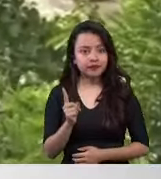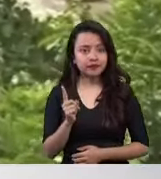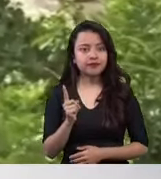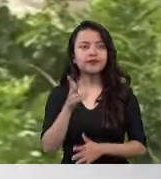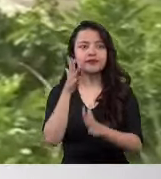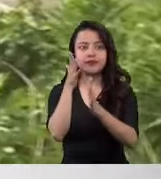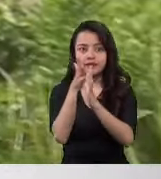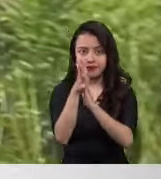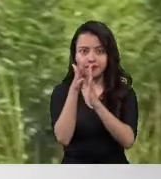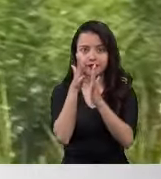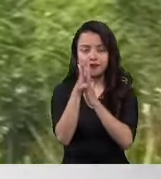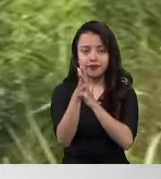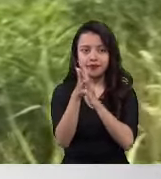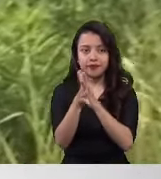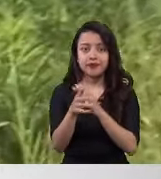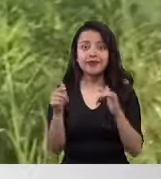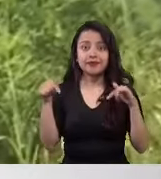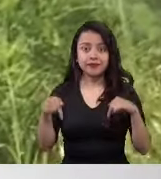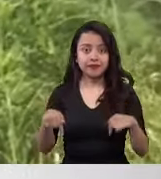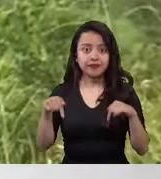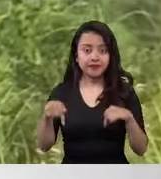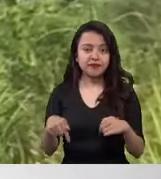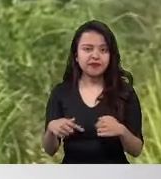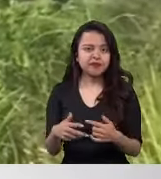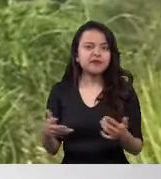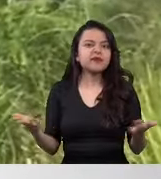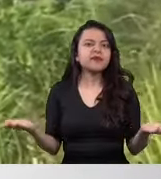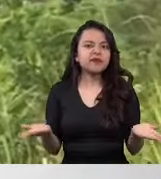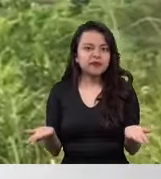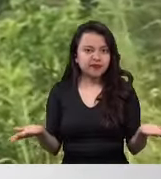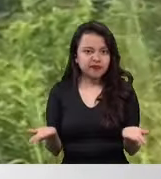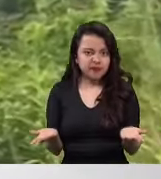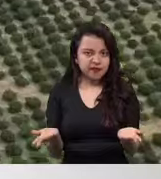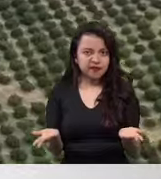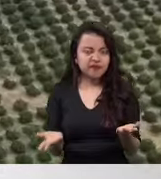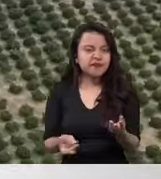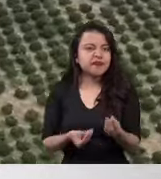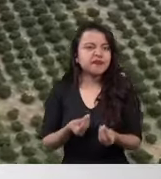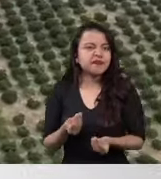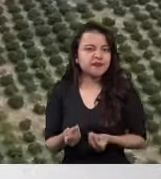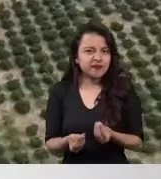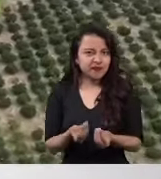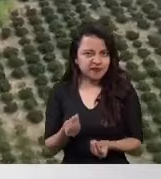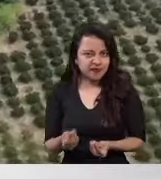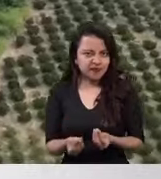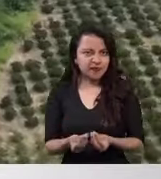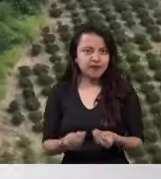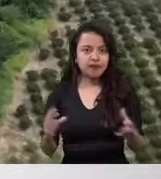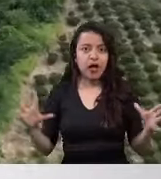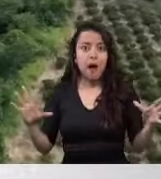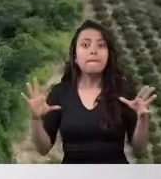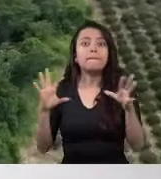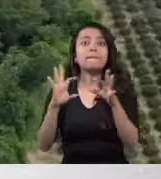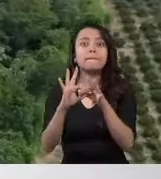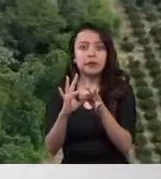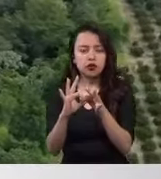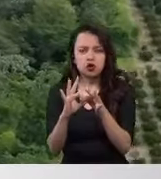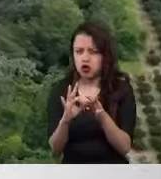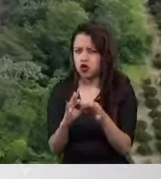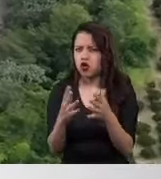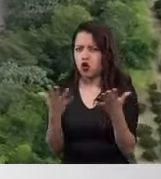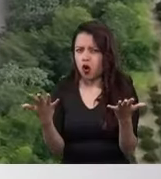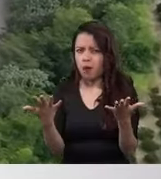contarles que es justo en este punto en donde se llevará a cabo una conexión entre diferentes medios